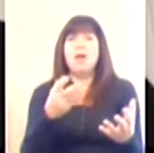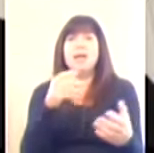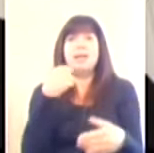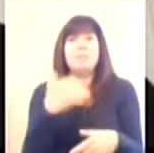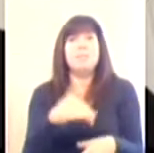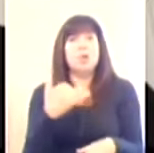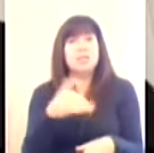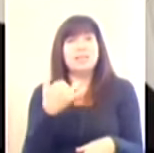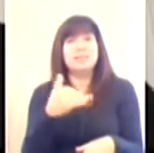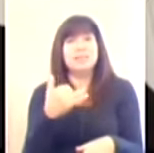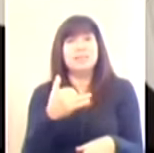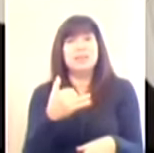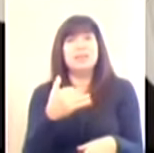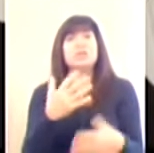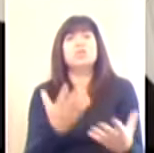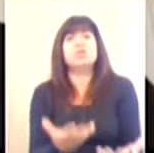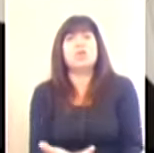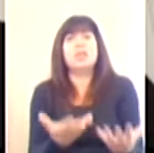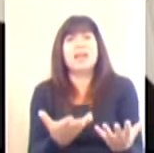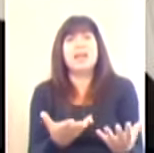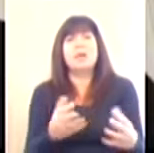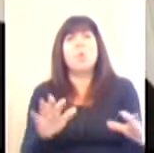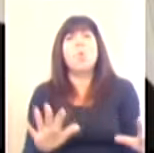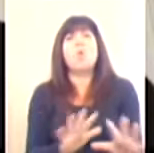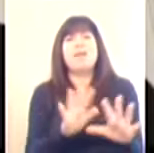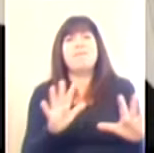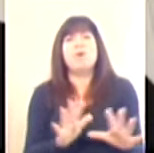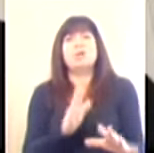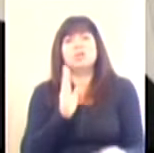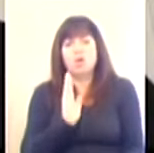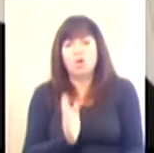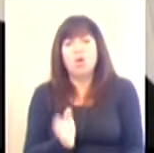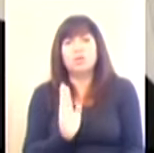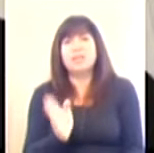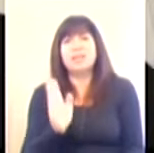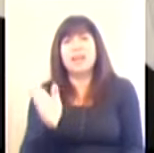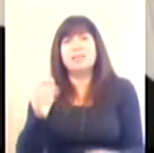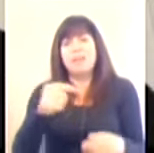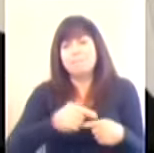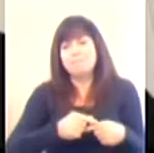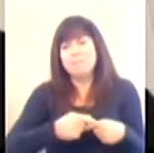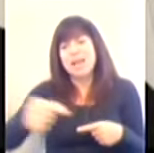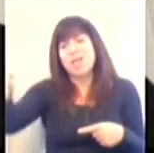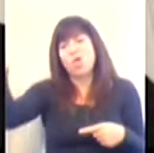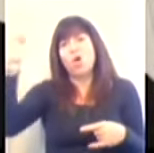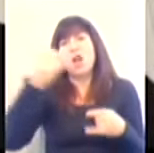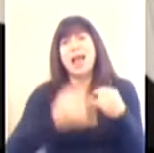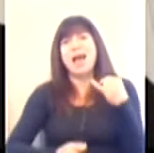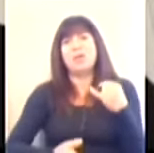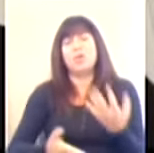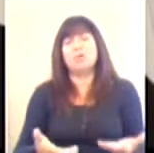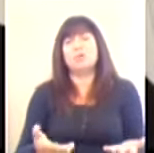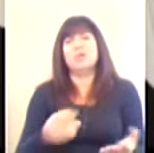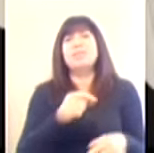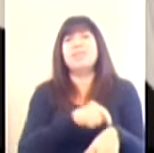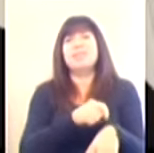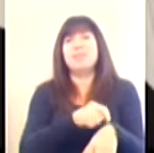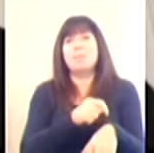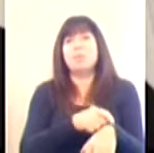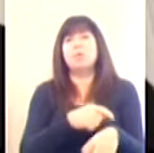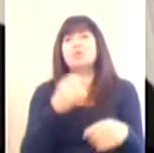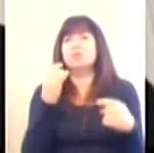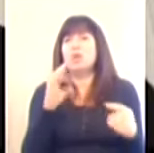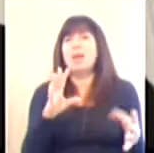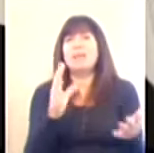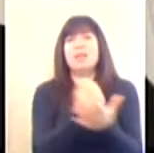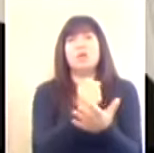la capacidad de sostener un esfuerzo de manera consistente por periodos largos de tiempo. Y eso solamente lo vamos a conseguir si esta es una